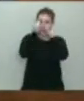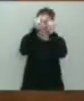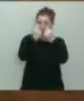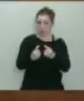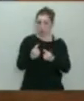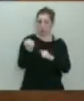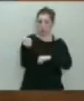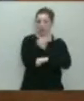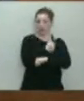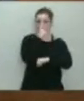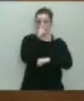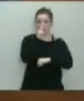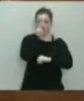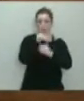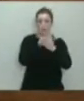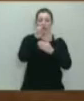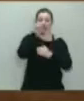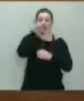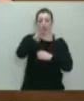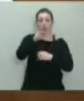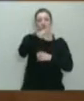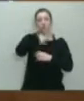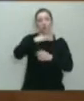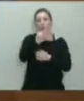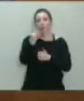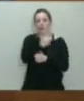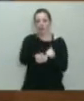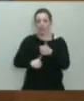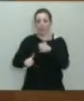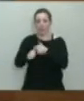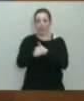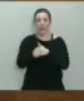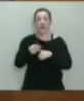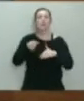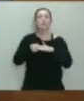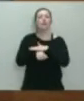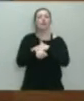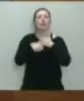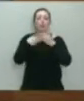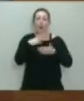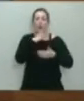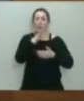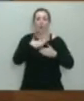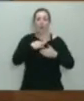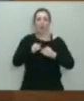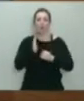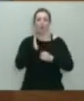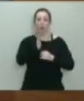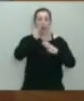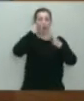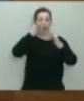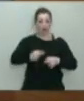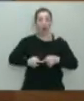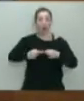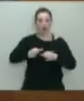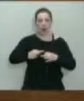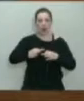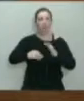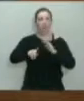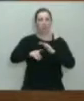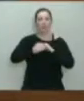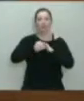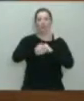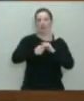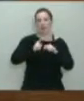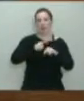en diciembre del 2013, hay que priorizar en las inversiones que pueden generar un impacto real, efectivo y sostenido en el tiempo en